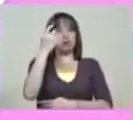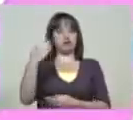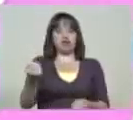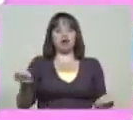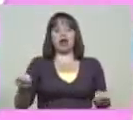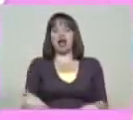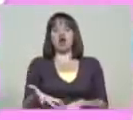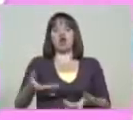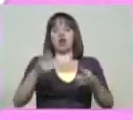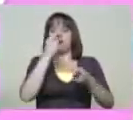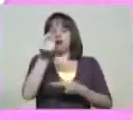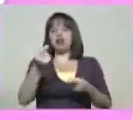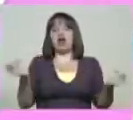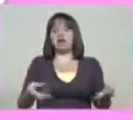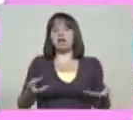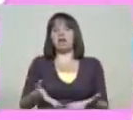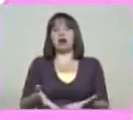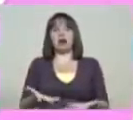para...